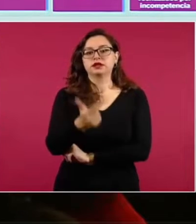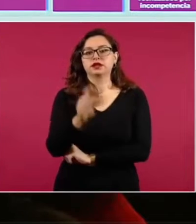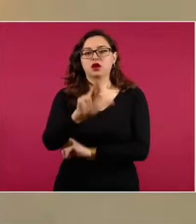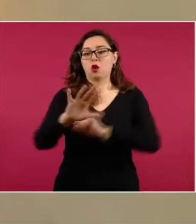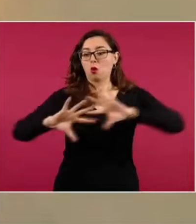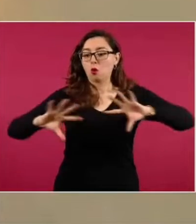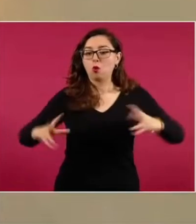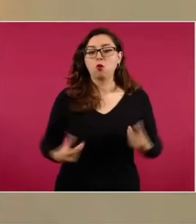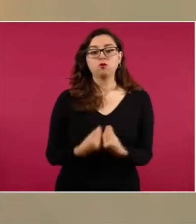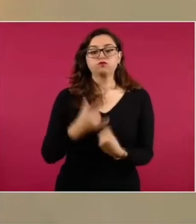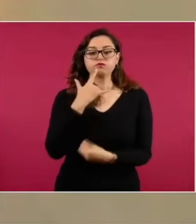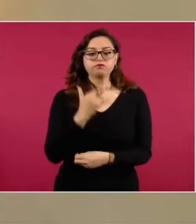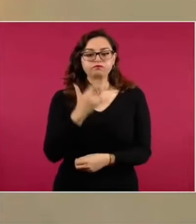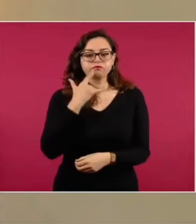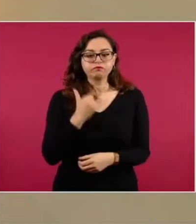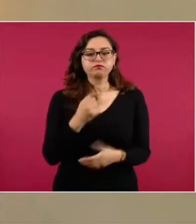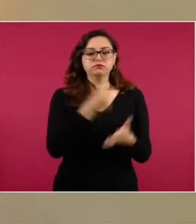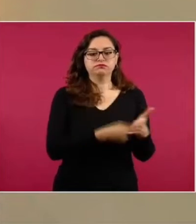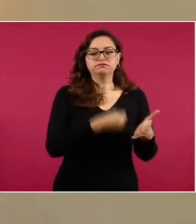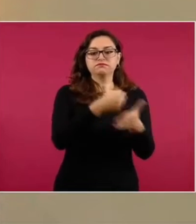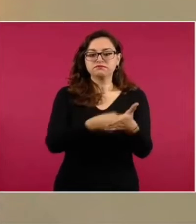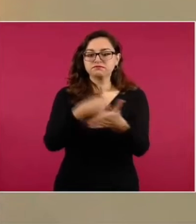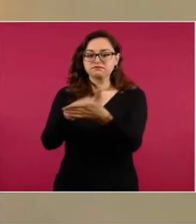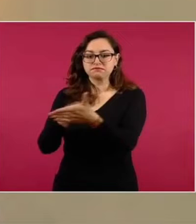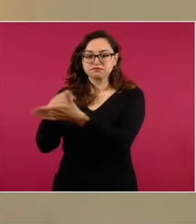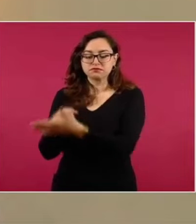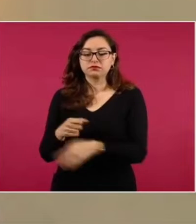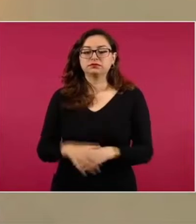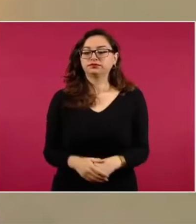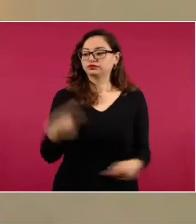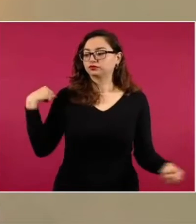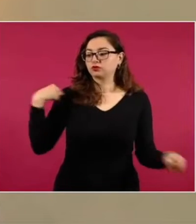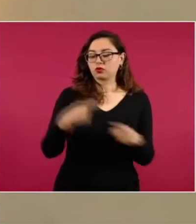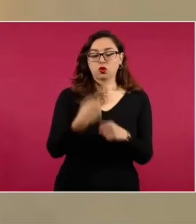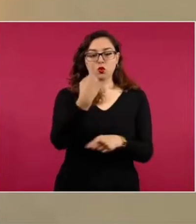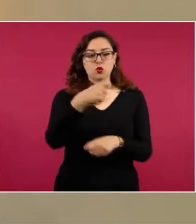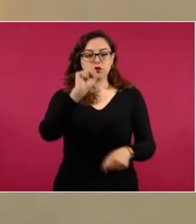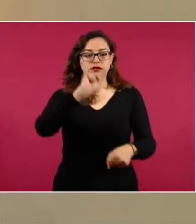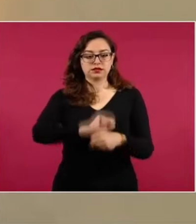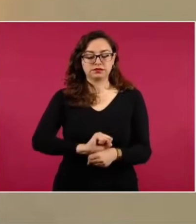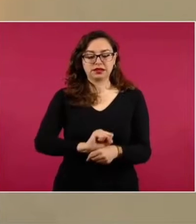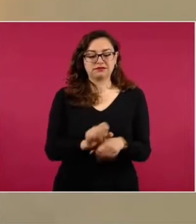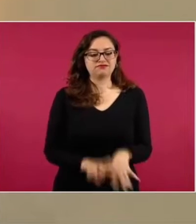República. En la semana que se informa hubo un total de